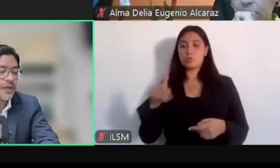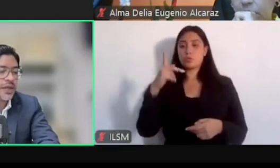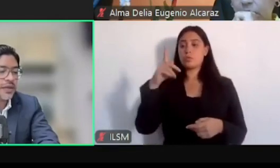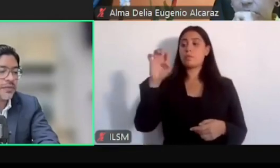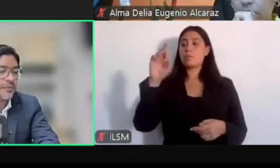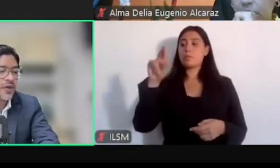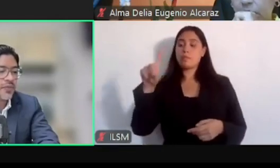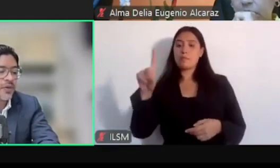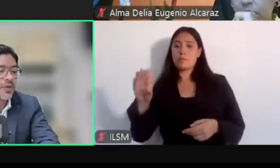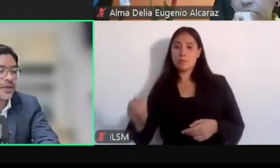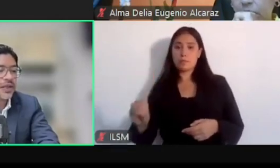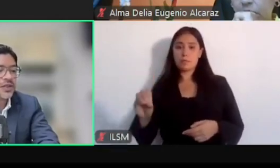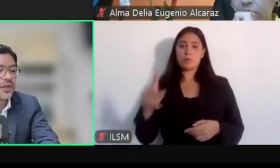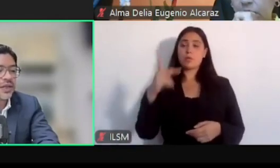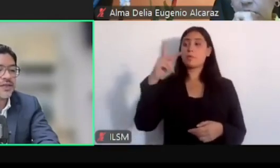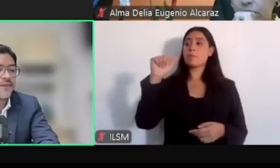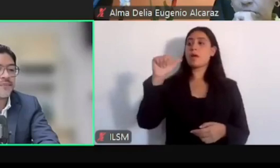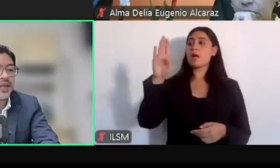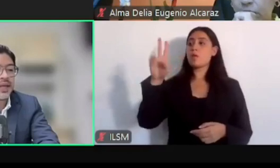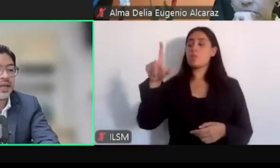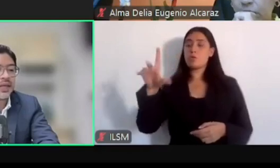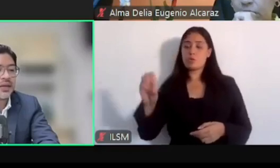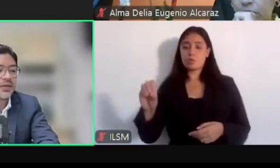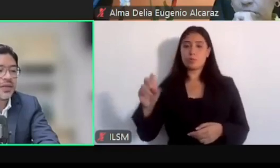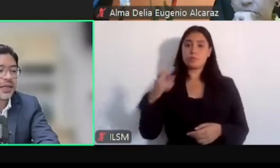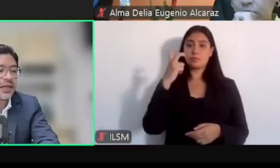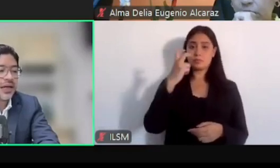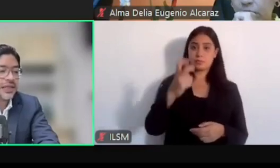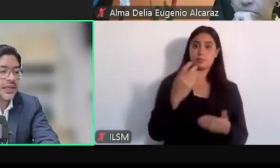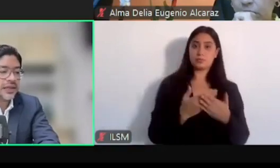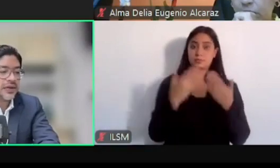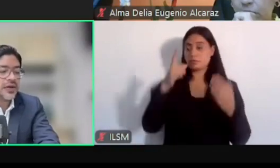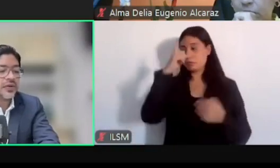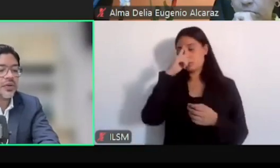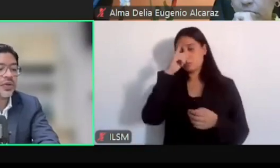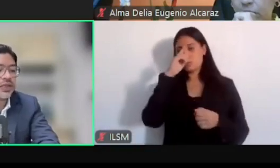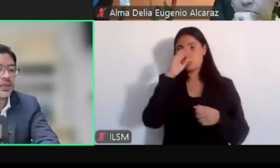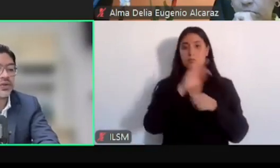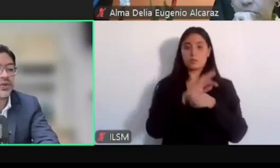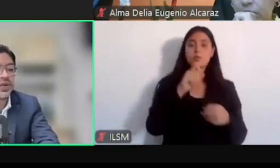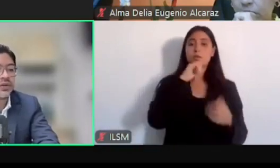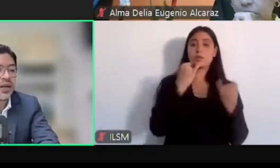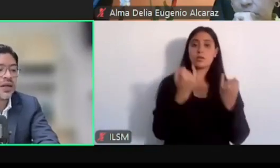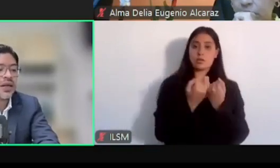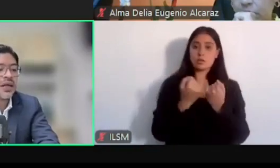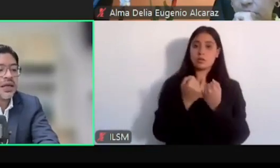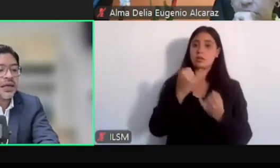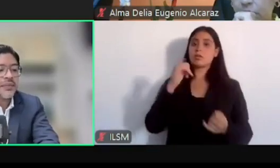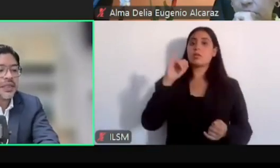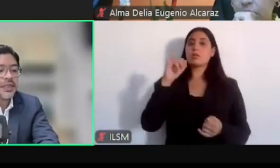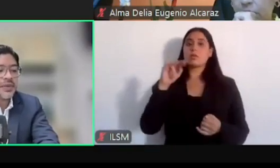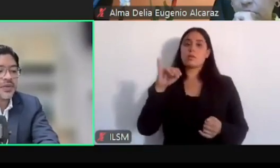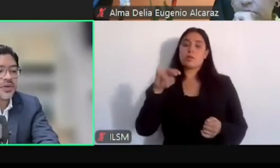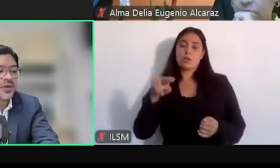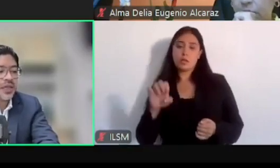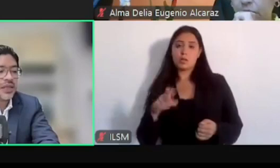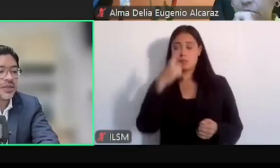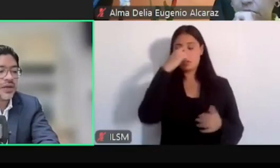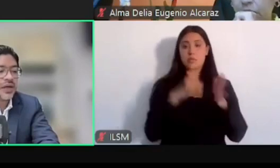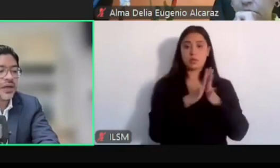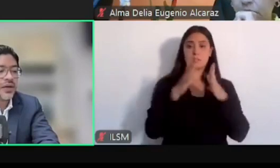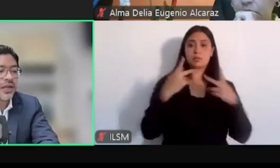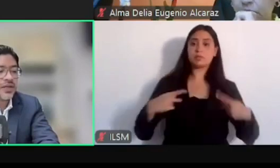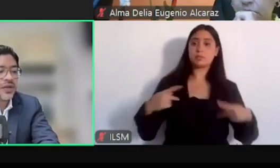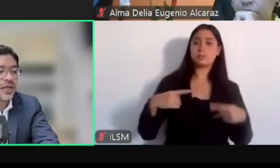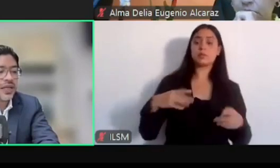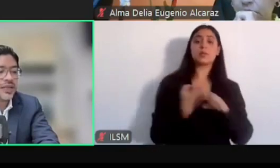Pablo Pedro Pablo Martínez Ortiz en calidad de consej y secretario ejecutivo del instituto electoral y de participación ciudadana del Estado